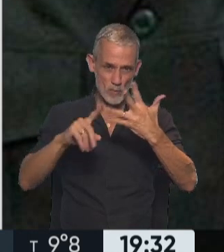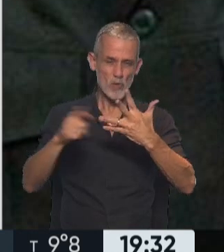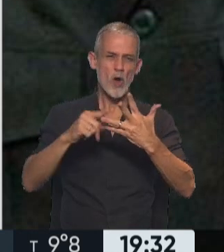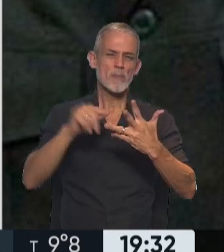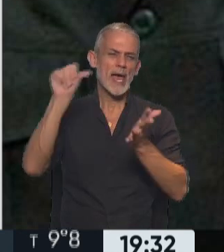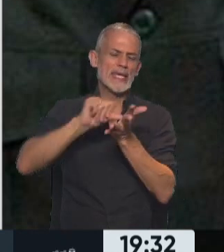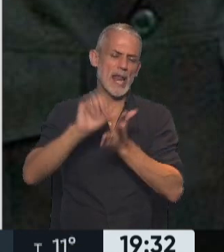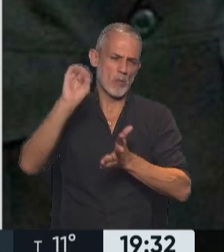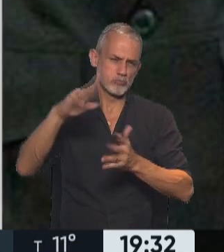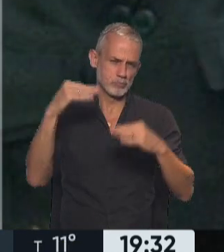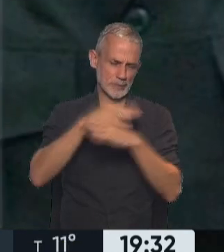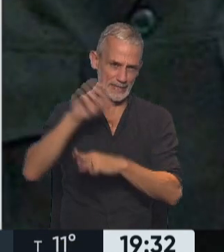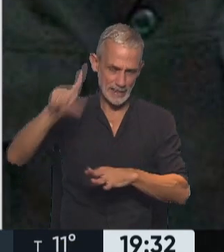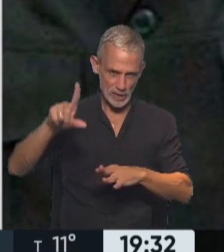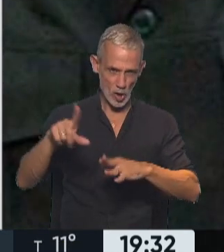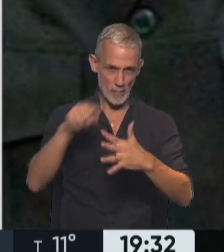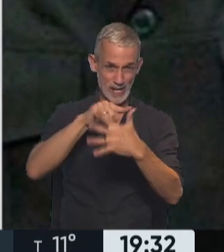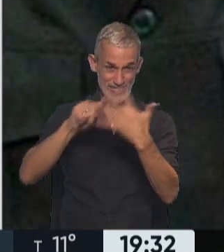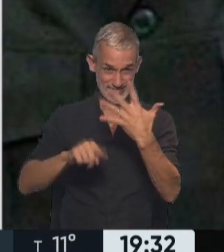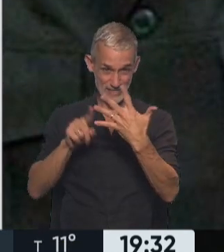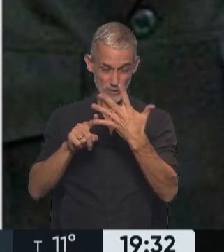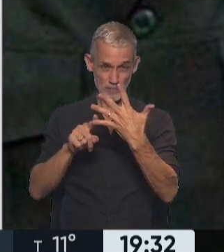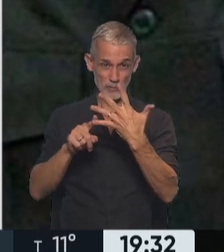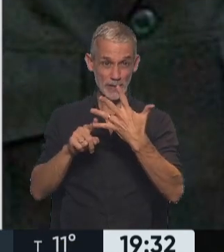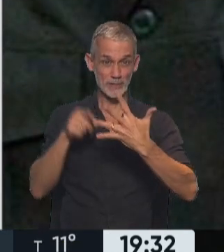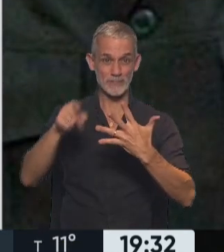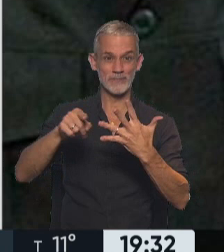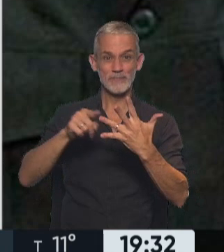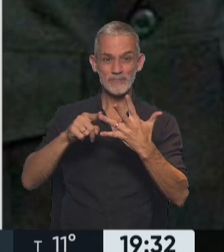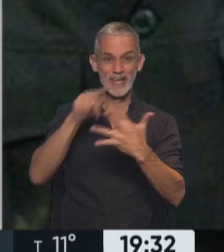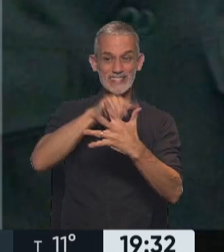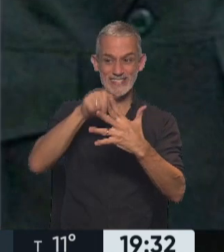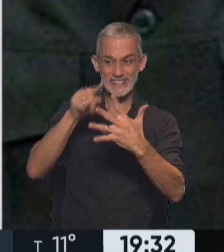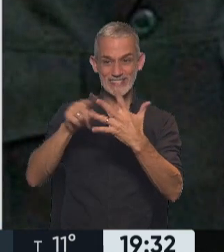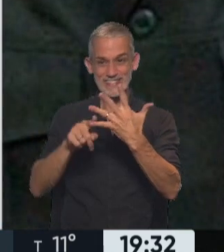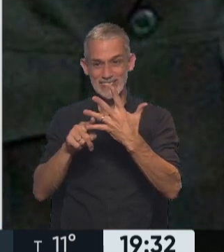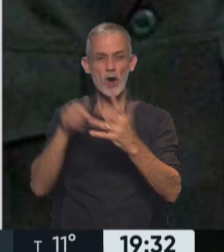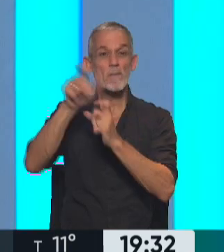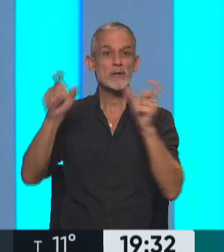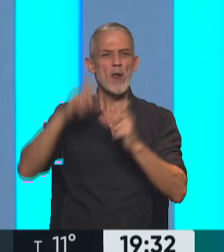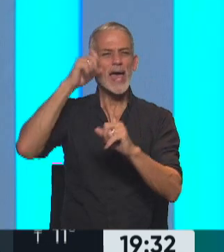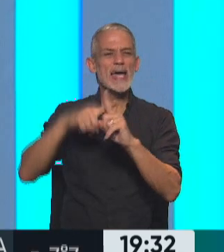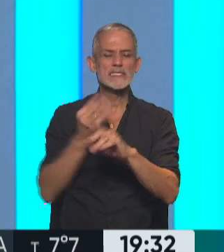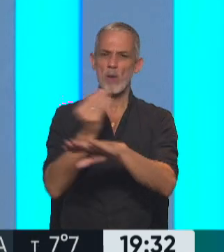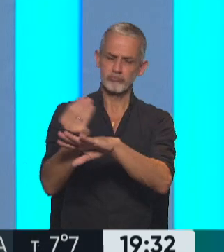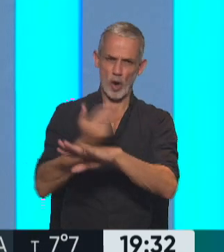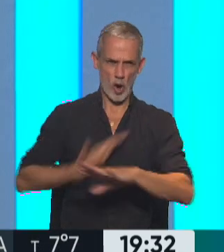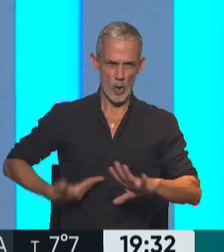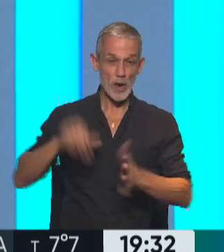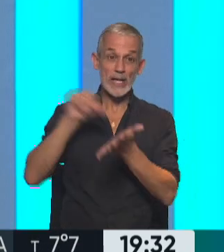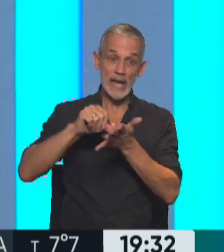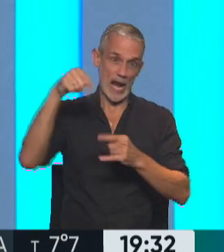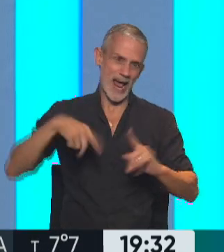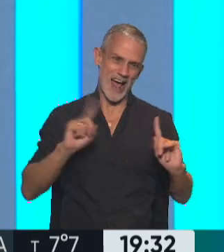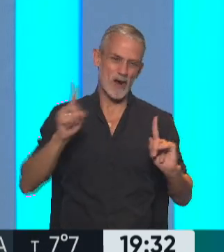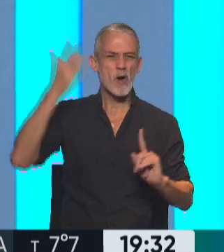Ahmad Reza Asghari y Mohyen Rabbani. Estos son los 5 exfuncionarios que ocuparon, no